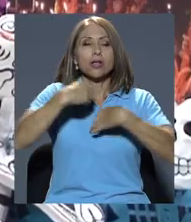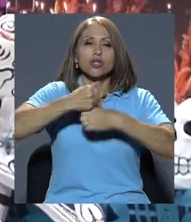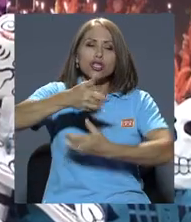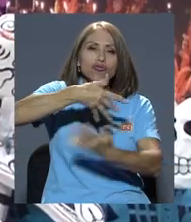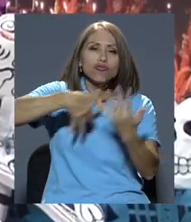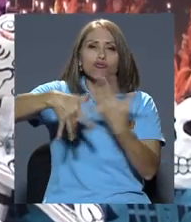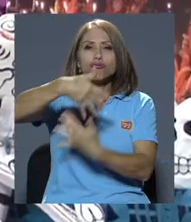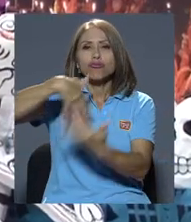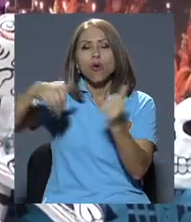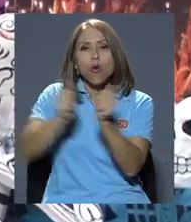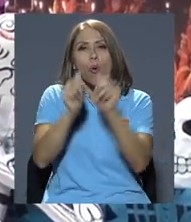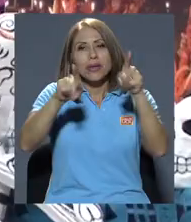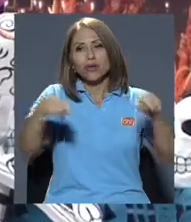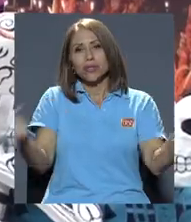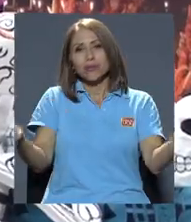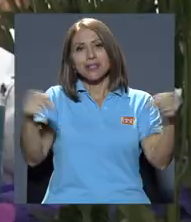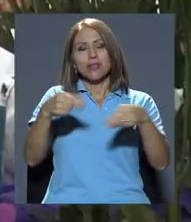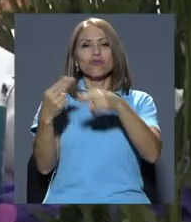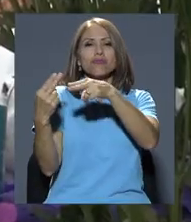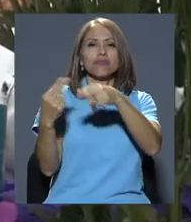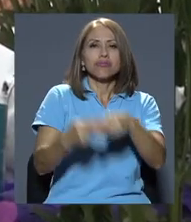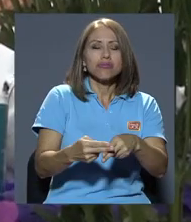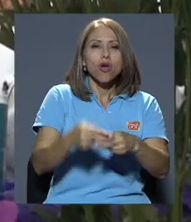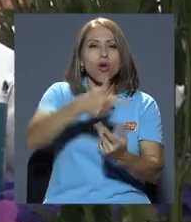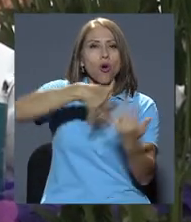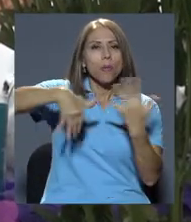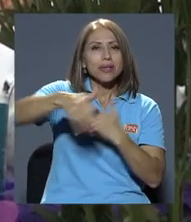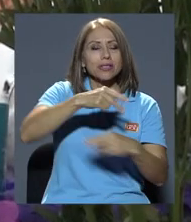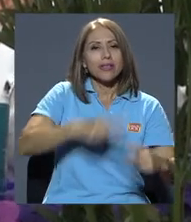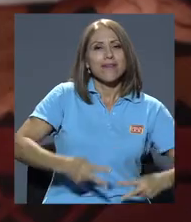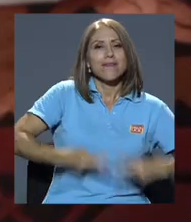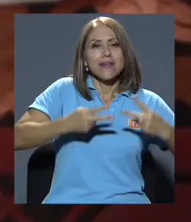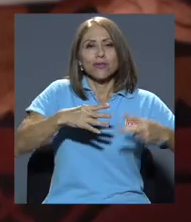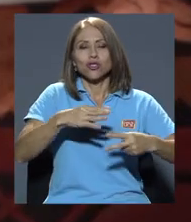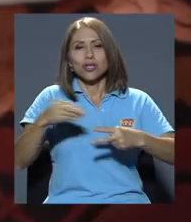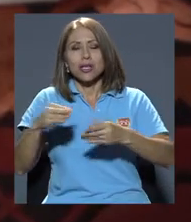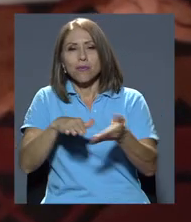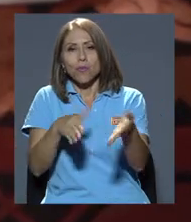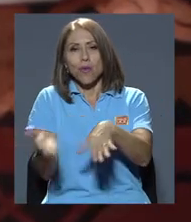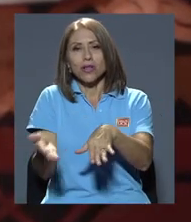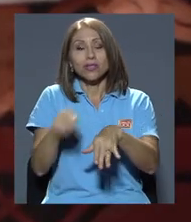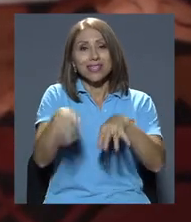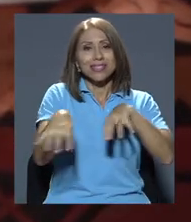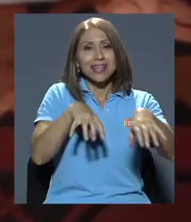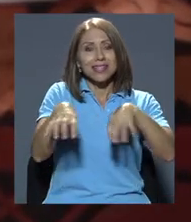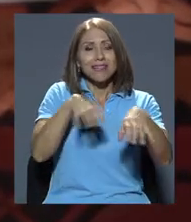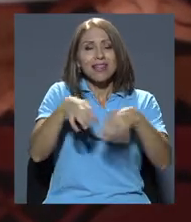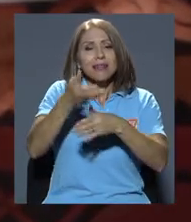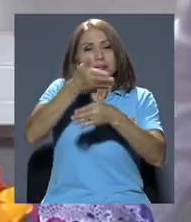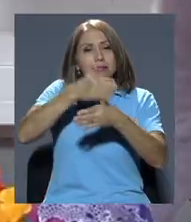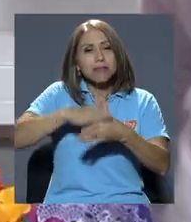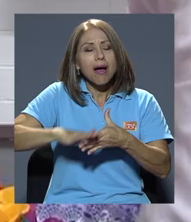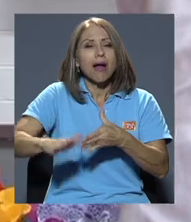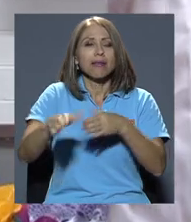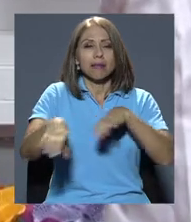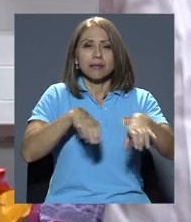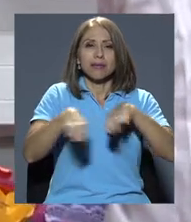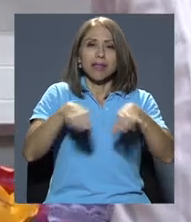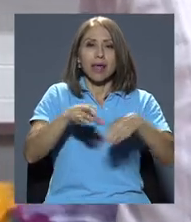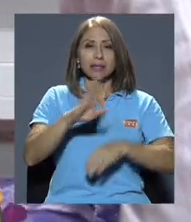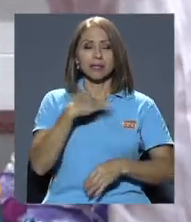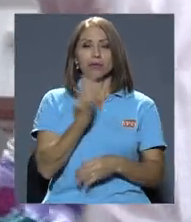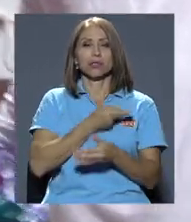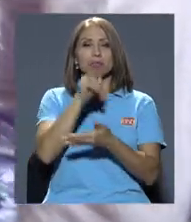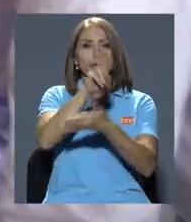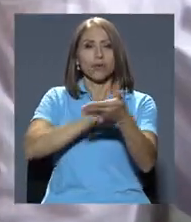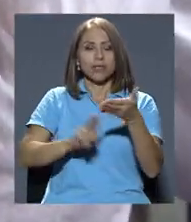con los presentes, lo que ellos denominan como el convivio de vivos y muertos. Esta actividad es parte de los espacios que brinda nuestra universidad para